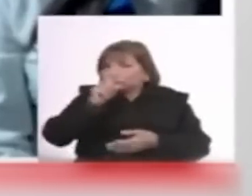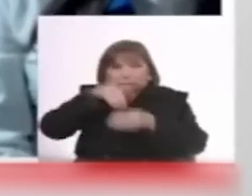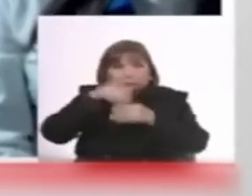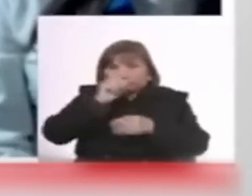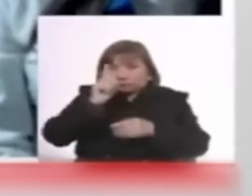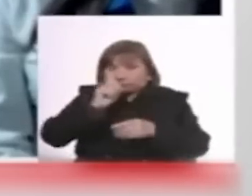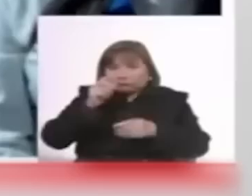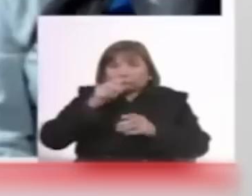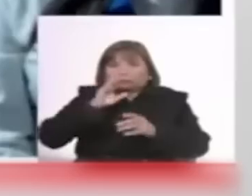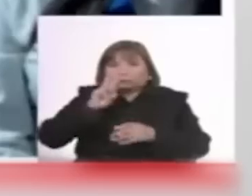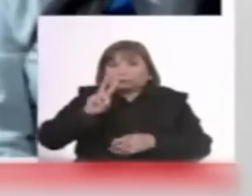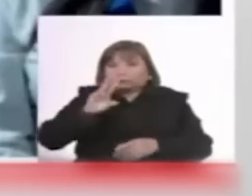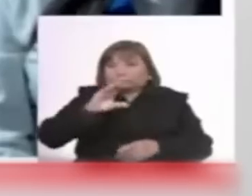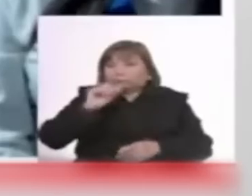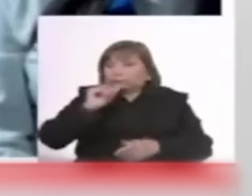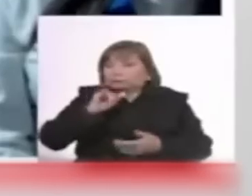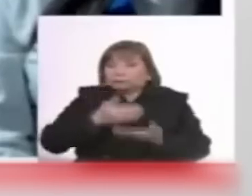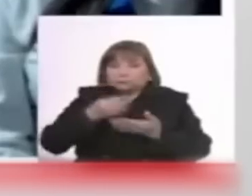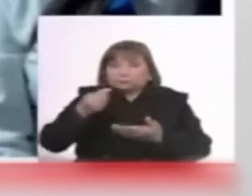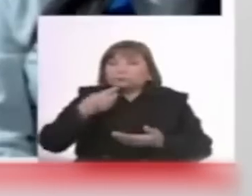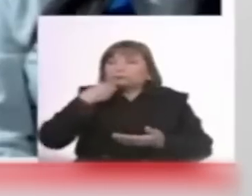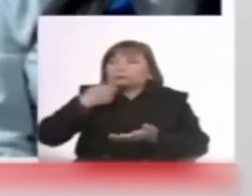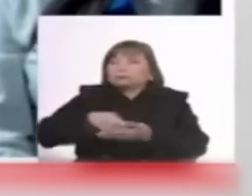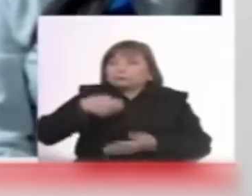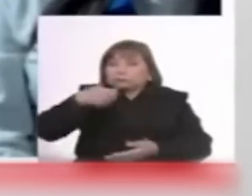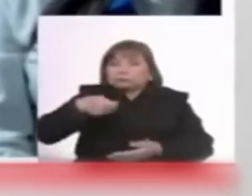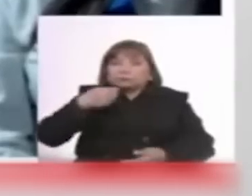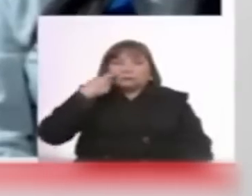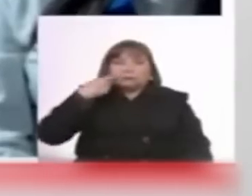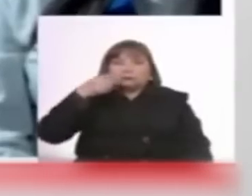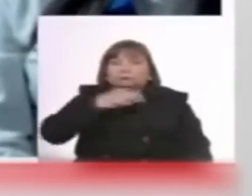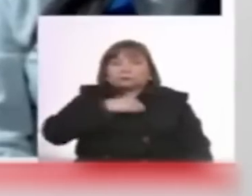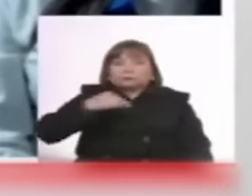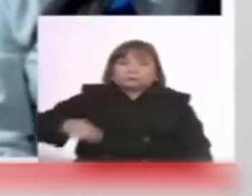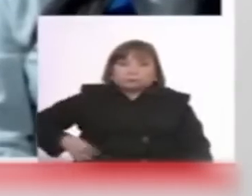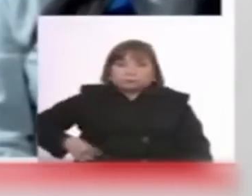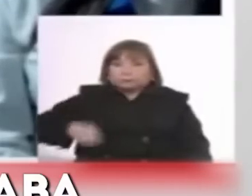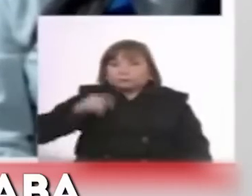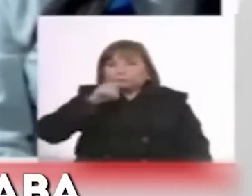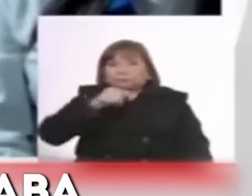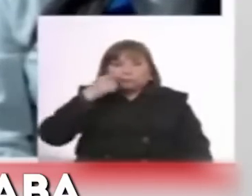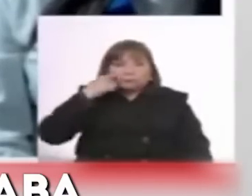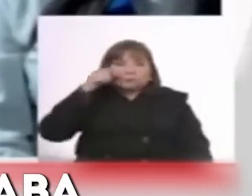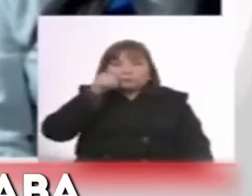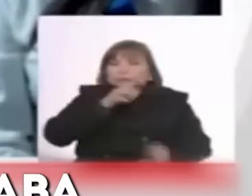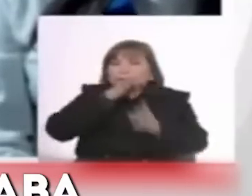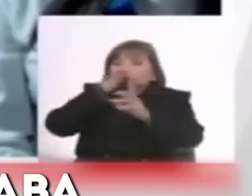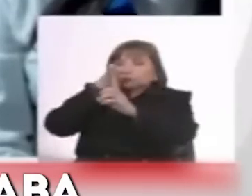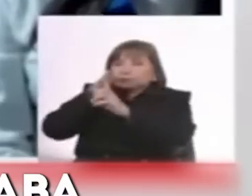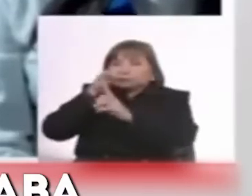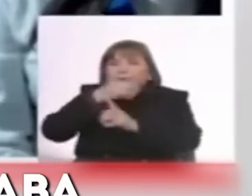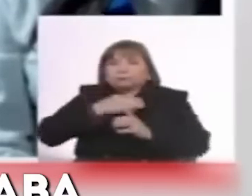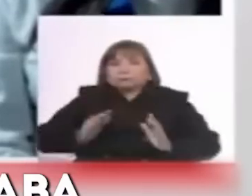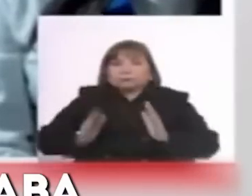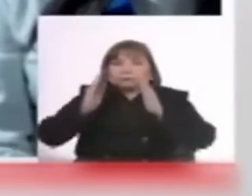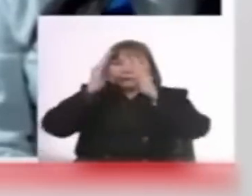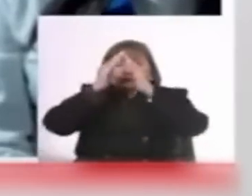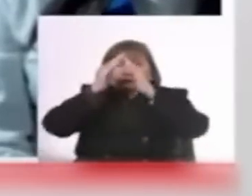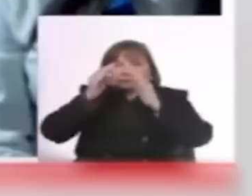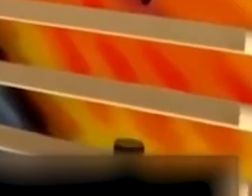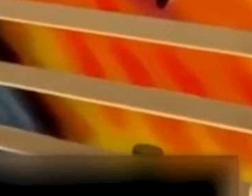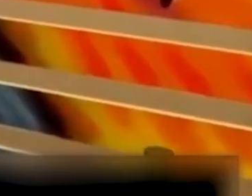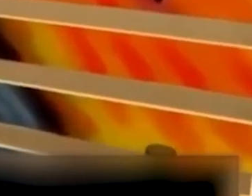vacancia. El dinero fue entregado al señor ministro, el señor ministro se dirigía al Palacio y le entregaba al señor